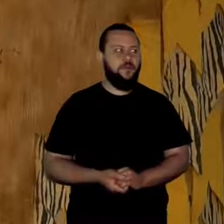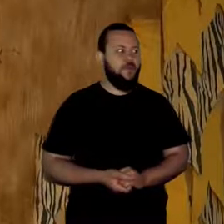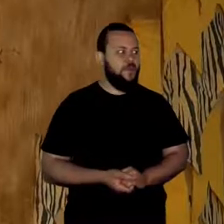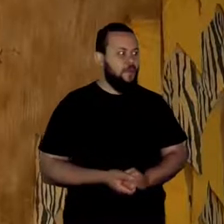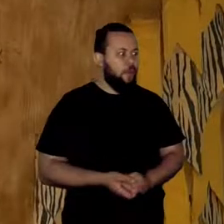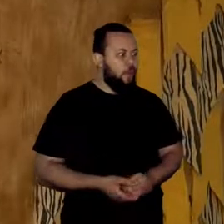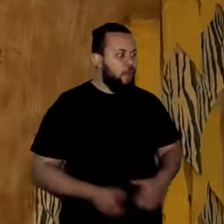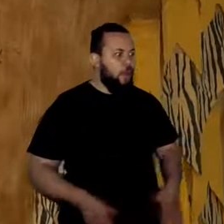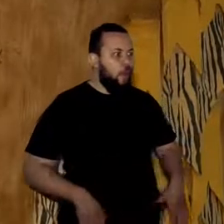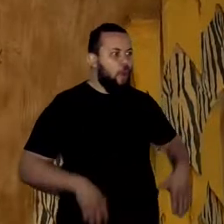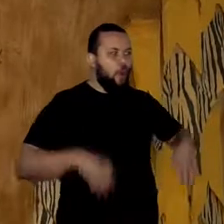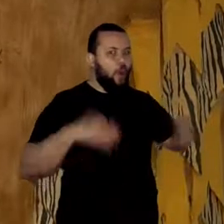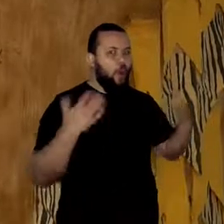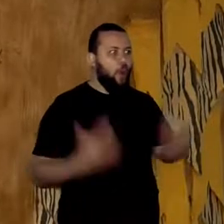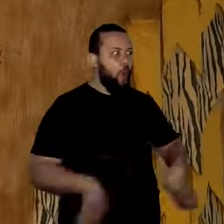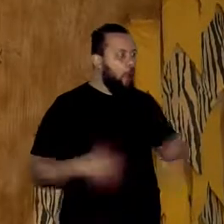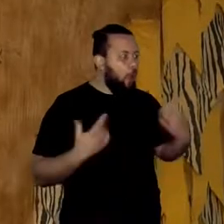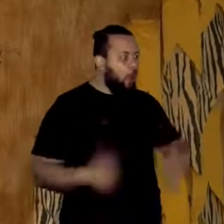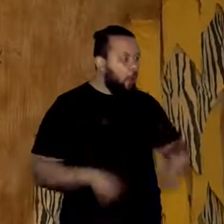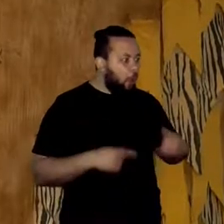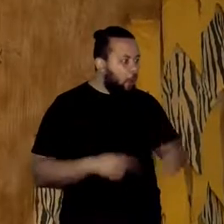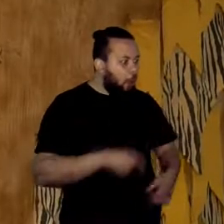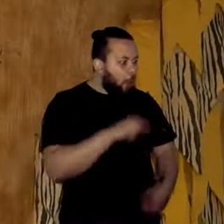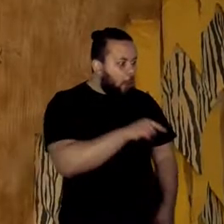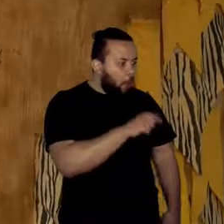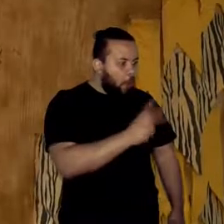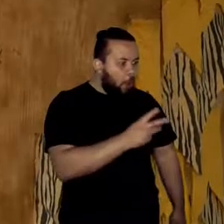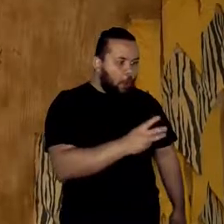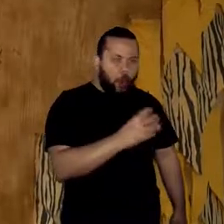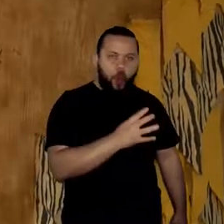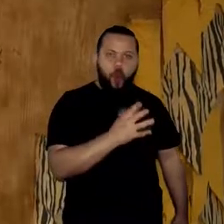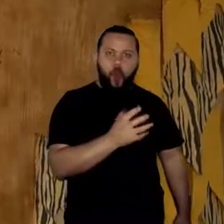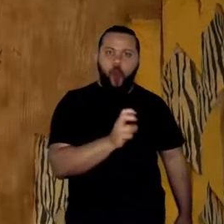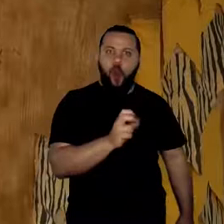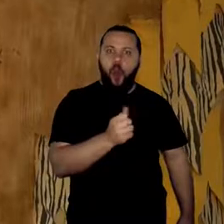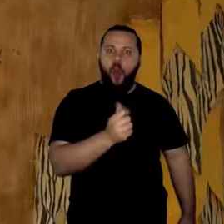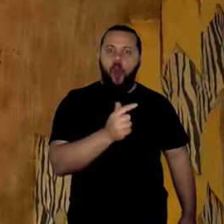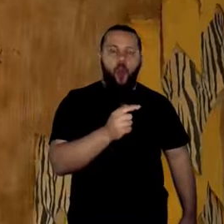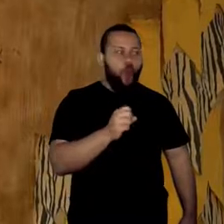Uau! 1, 2, 3, 4. Uau!